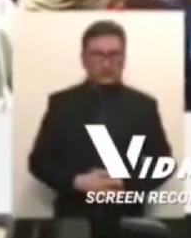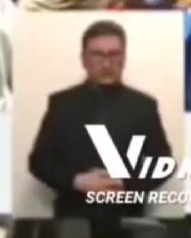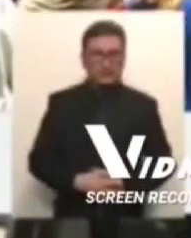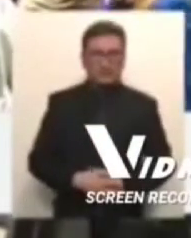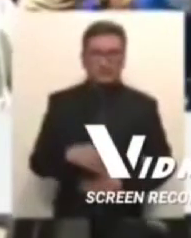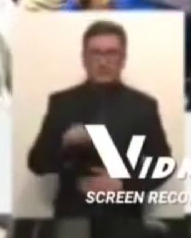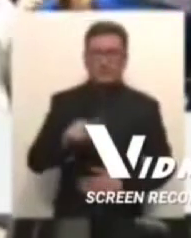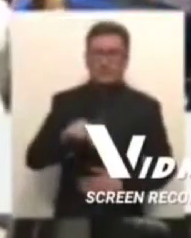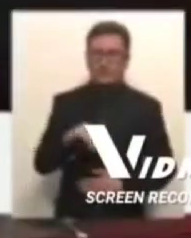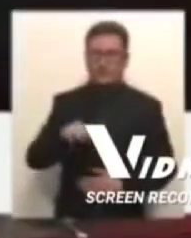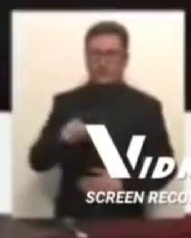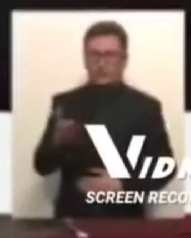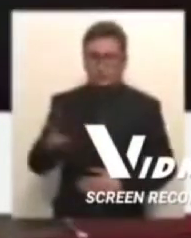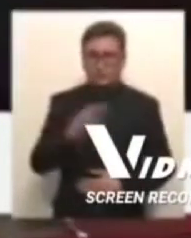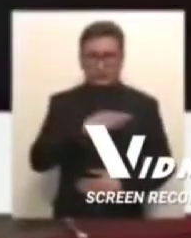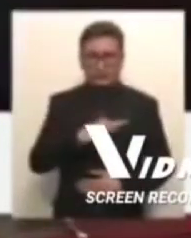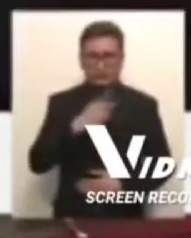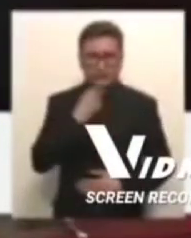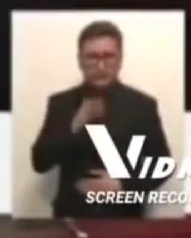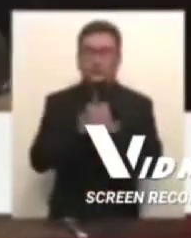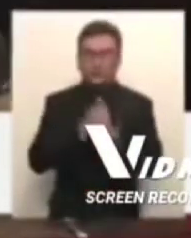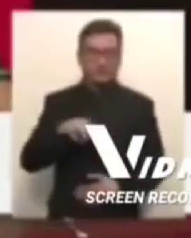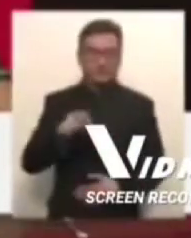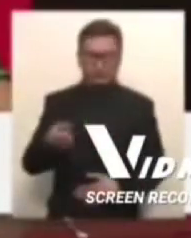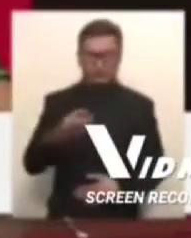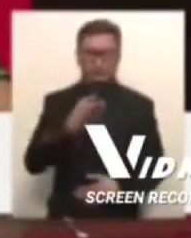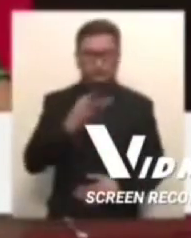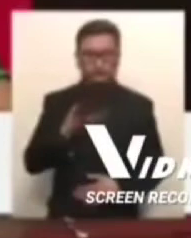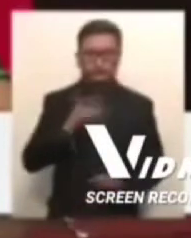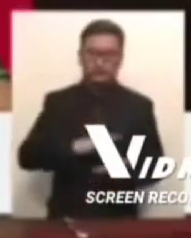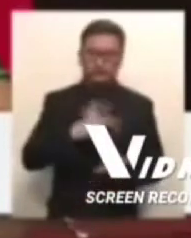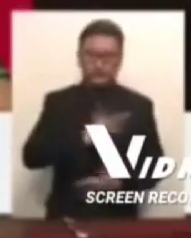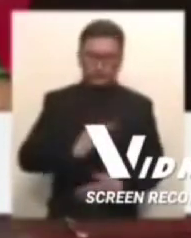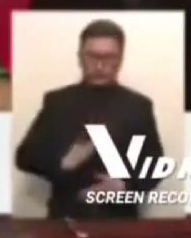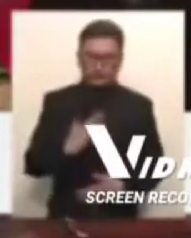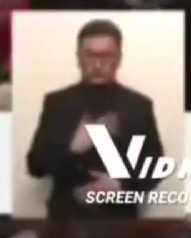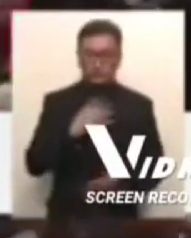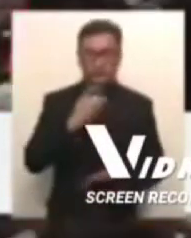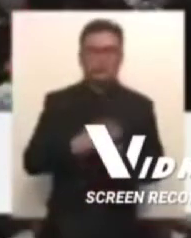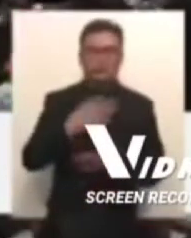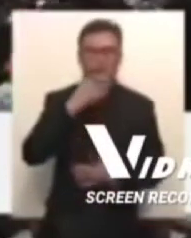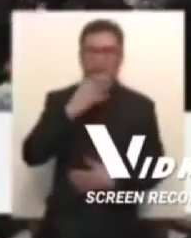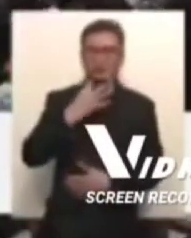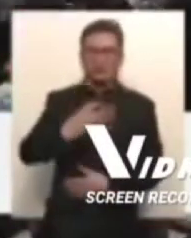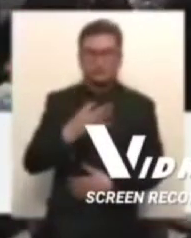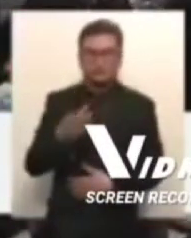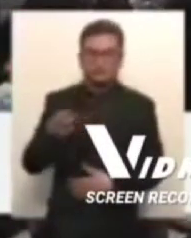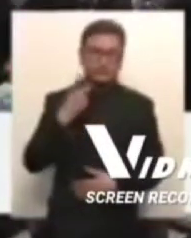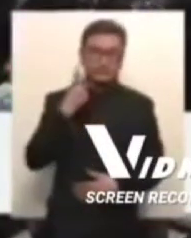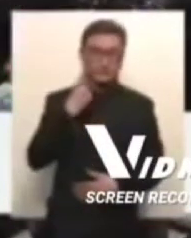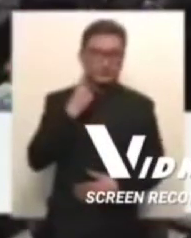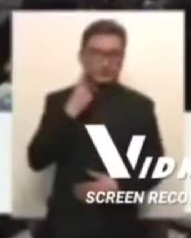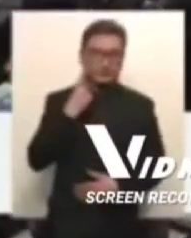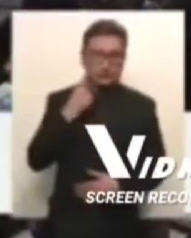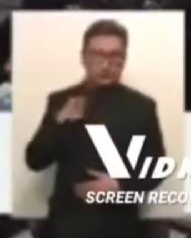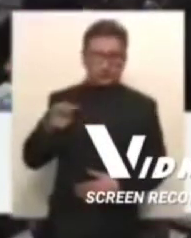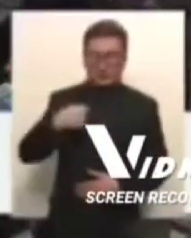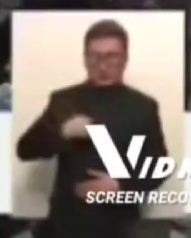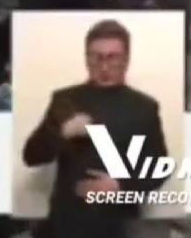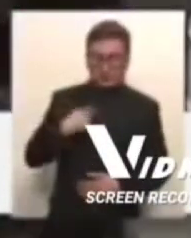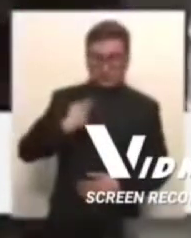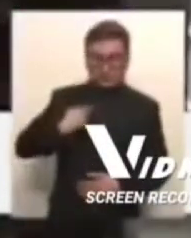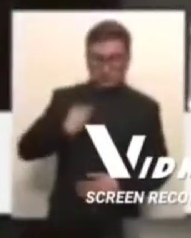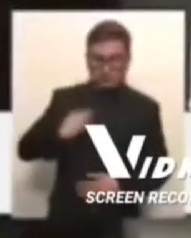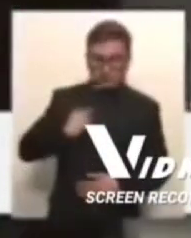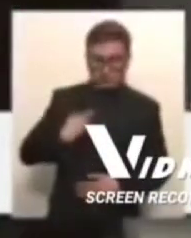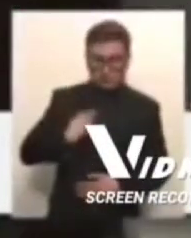Diputada Ania, tiene usted el uso de la palabra. El orden. Presidenta, solamente decirle al diputado que me aludió